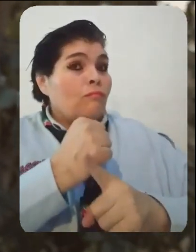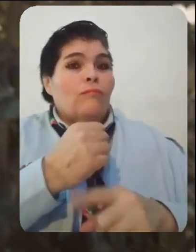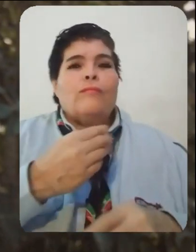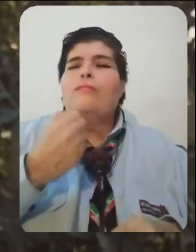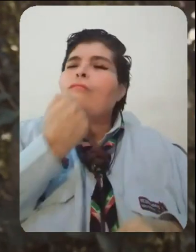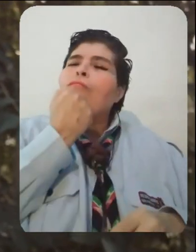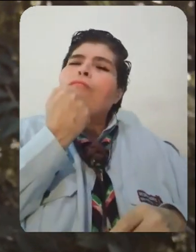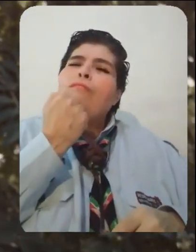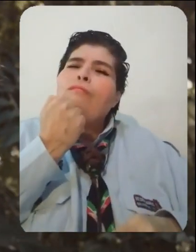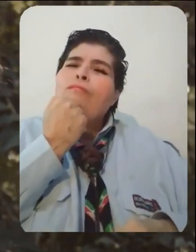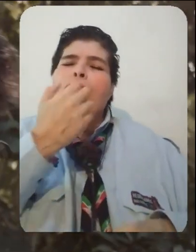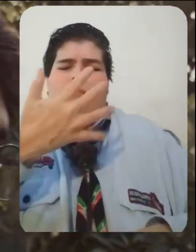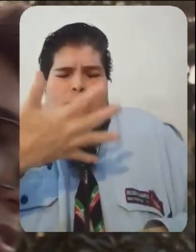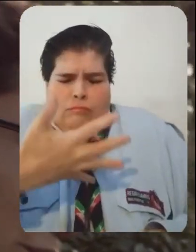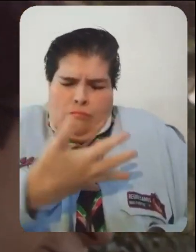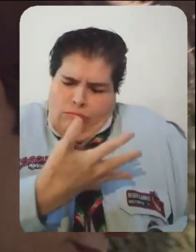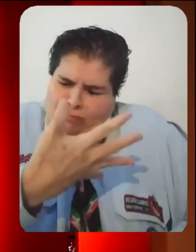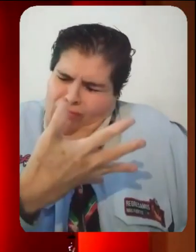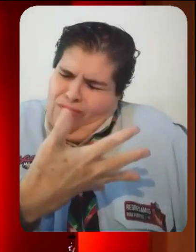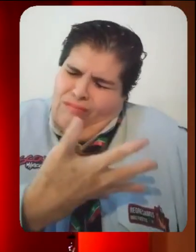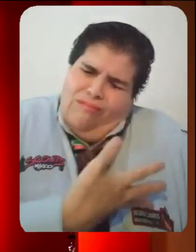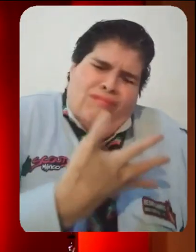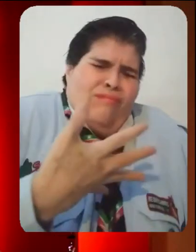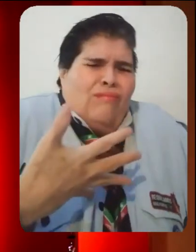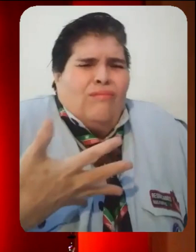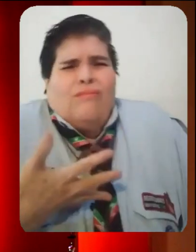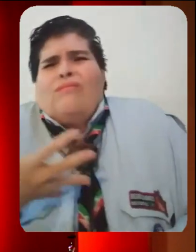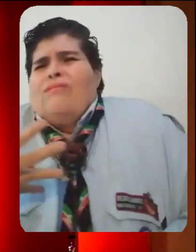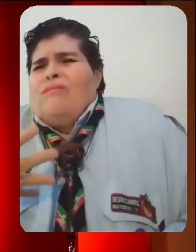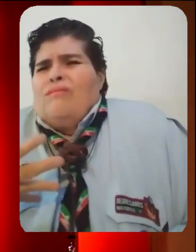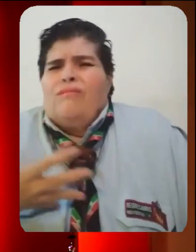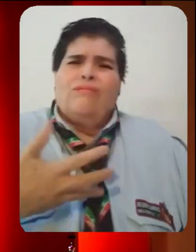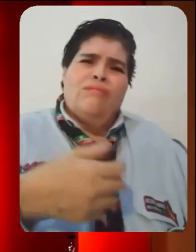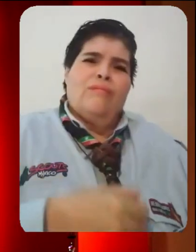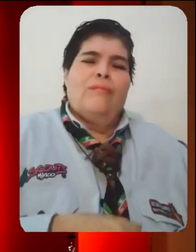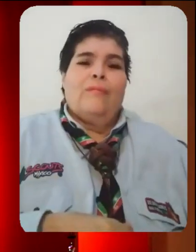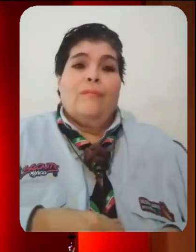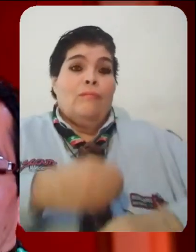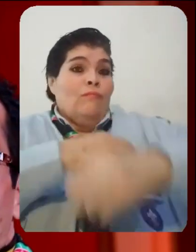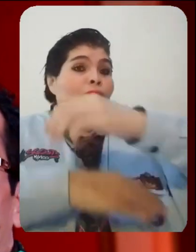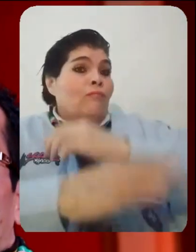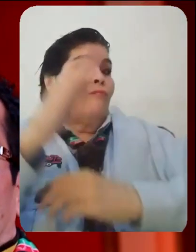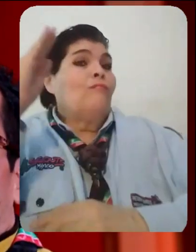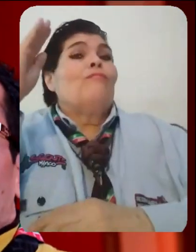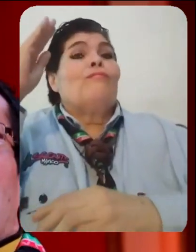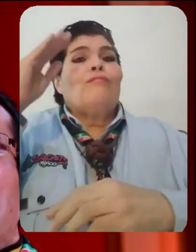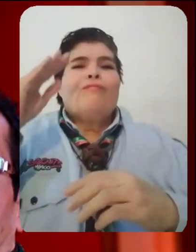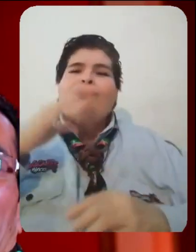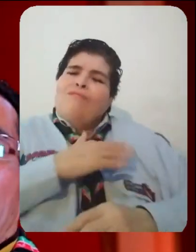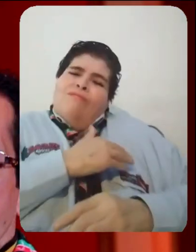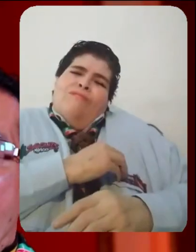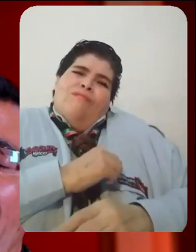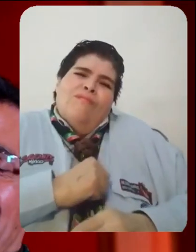importan los problemas que tenga que afrontar. No importa